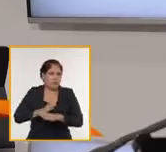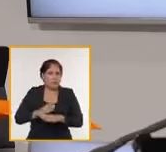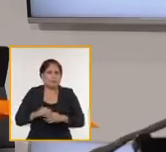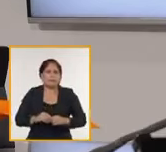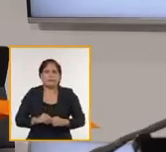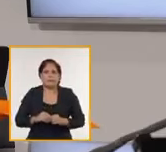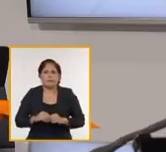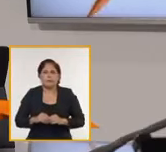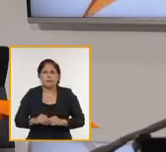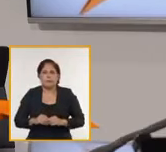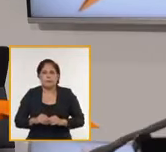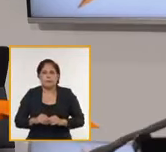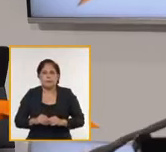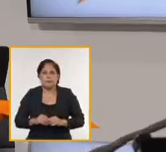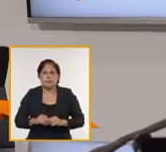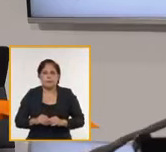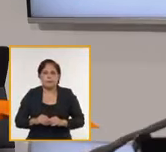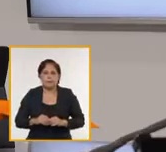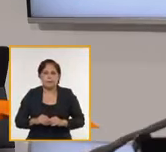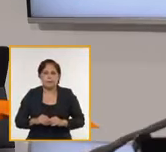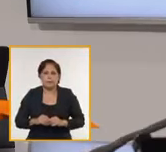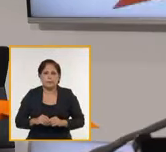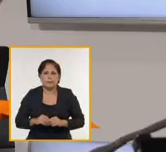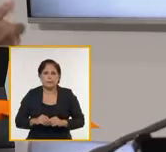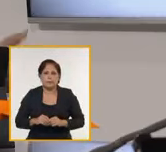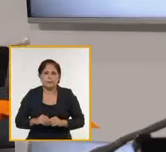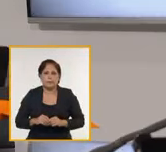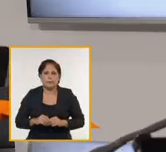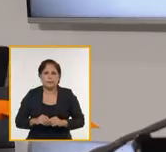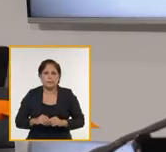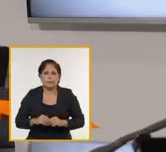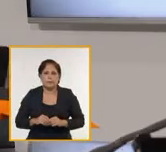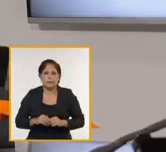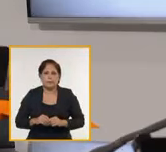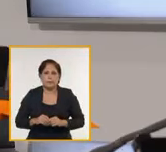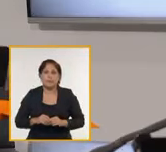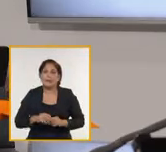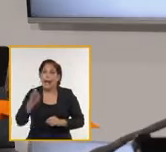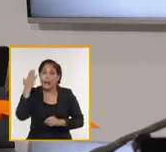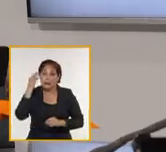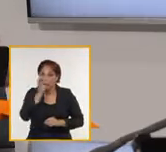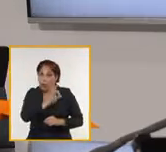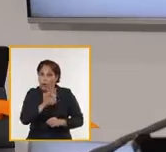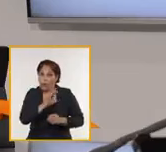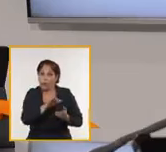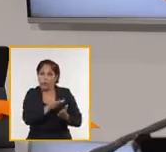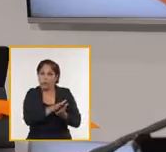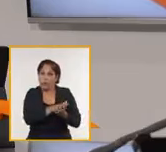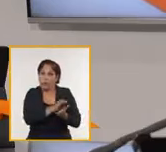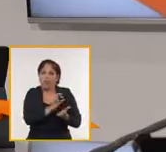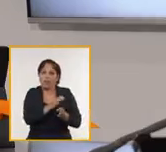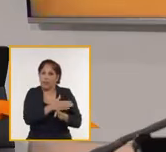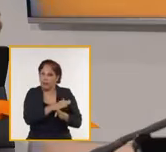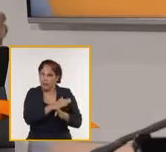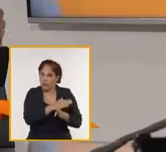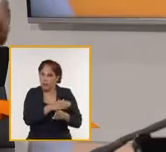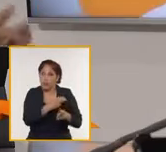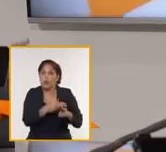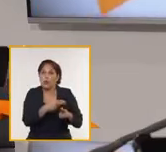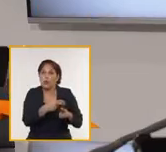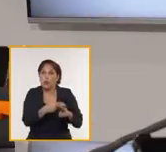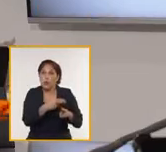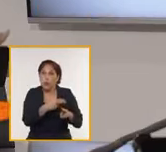organización que es una evolución de otra que había anteriormente, que eran los llamados